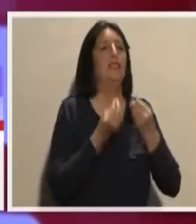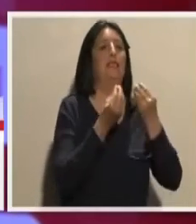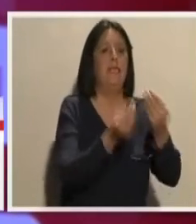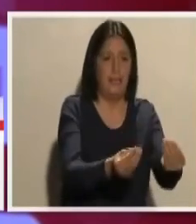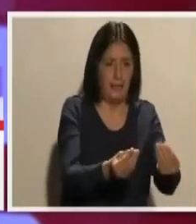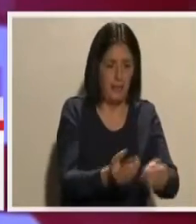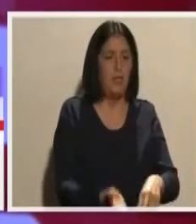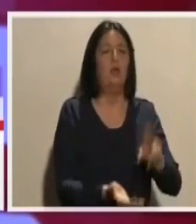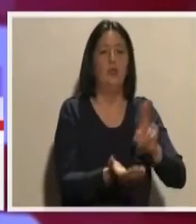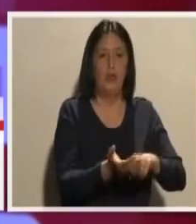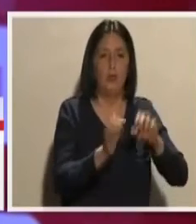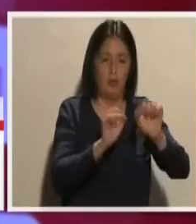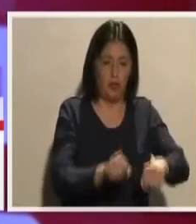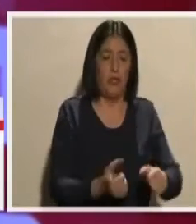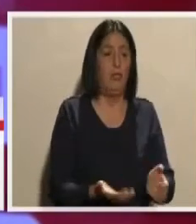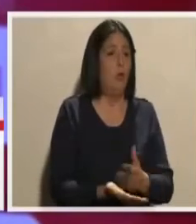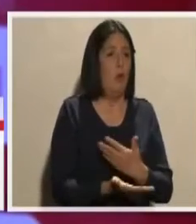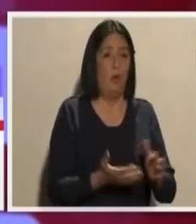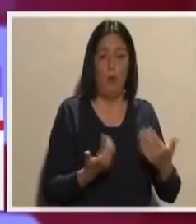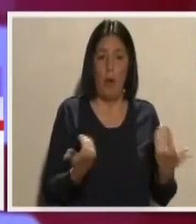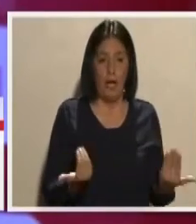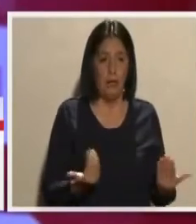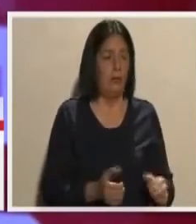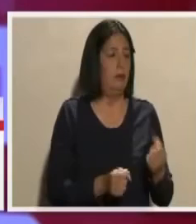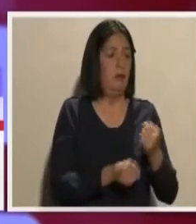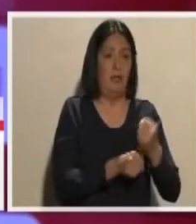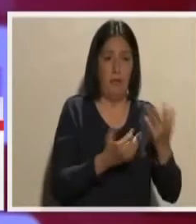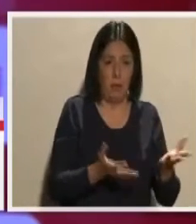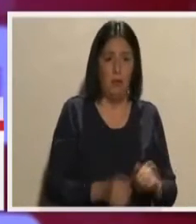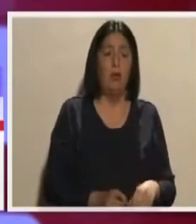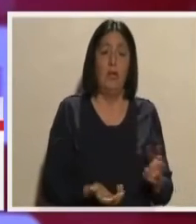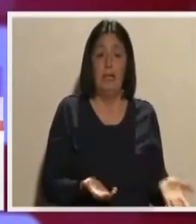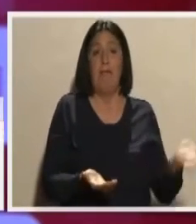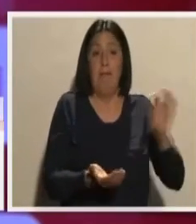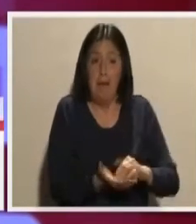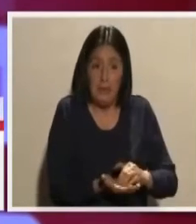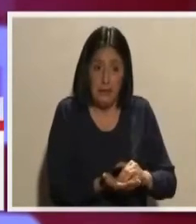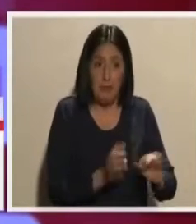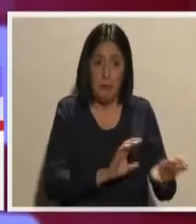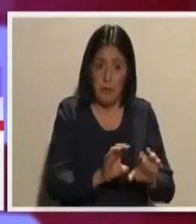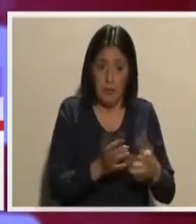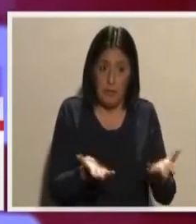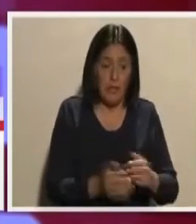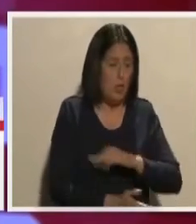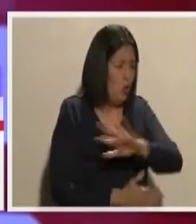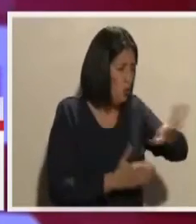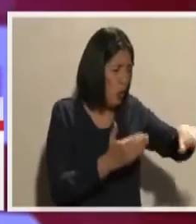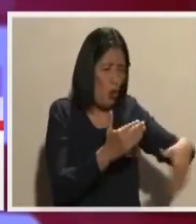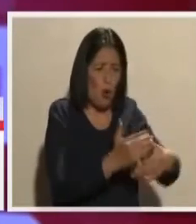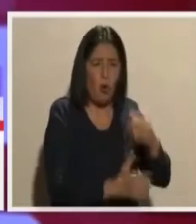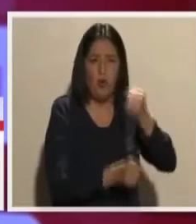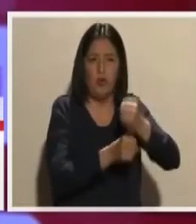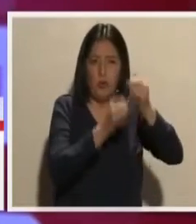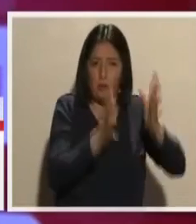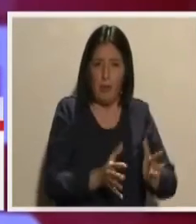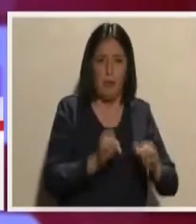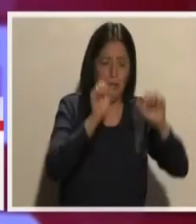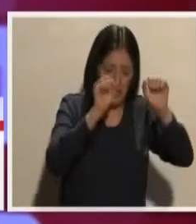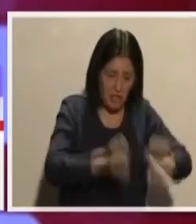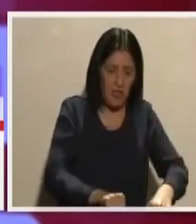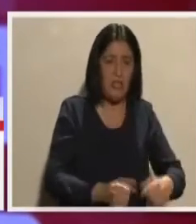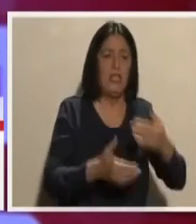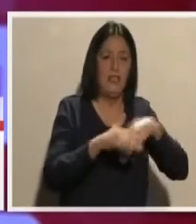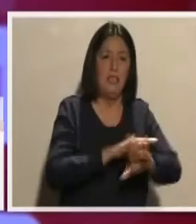de desempleo. Y lo que vamos a hacer además es que todos los trabajadores, todos, que sean